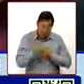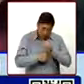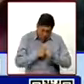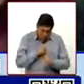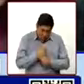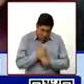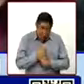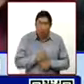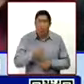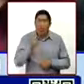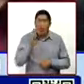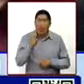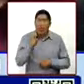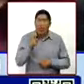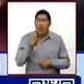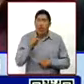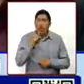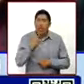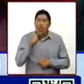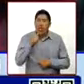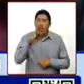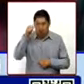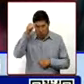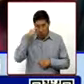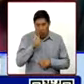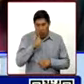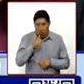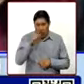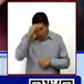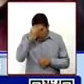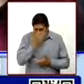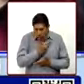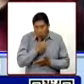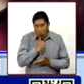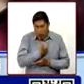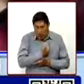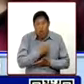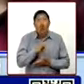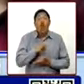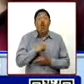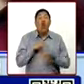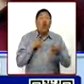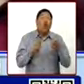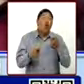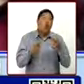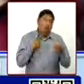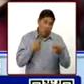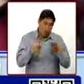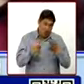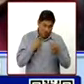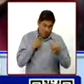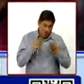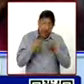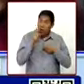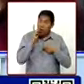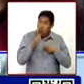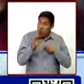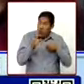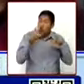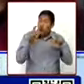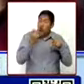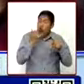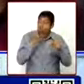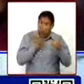casa todavía tú no eres adulto o adulta Así que yo voy a tener control parental y eh Si tú no estás